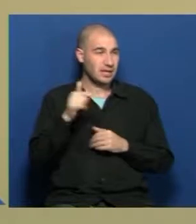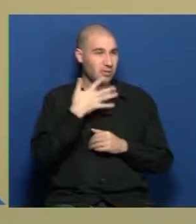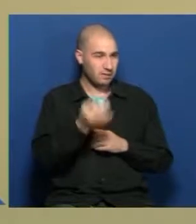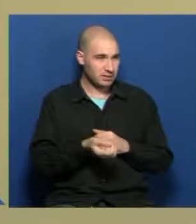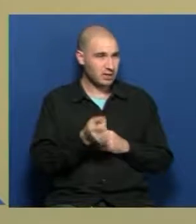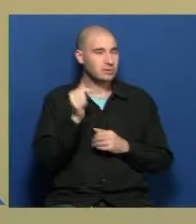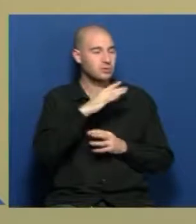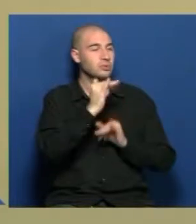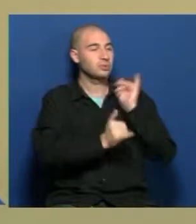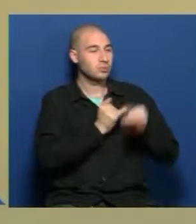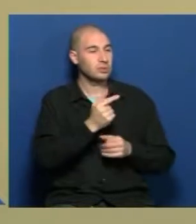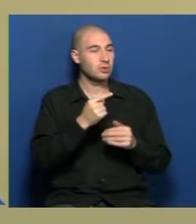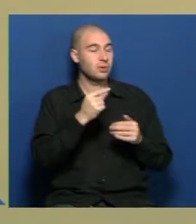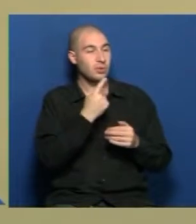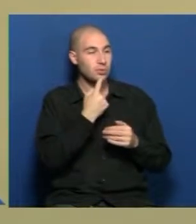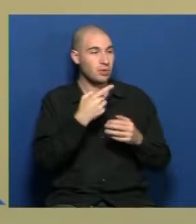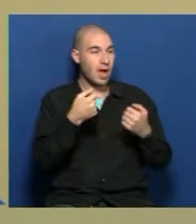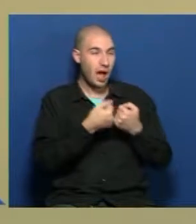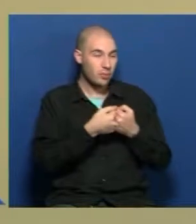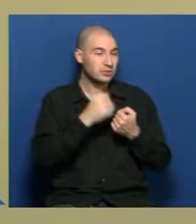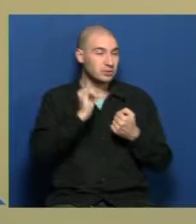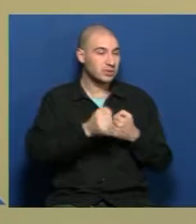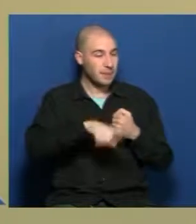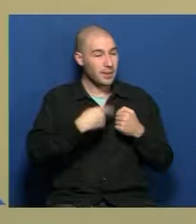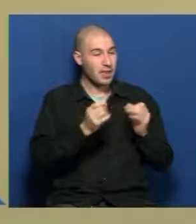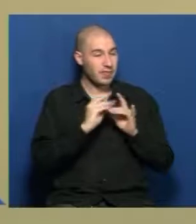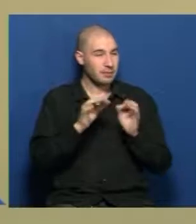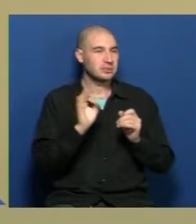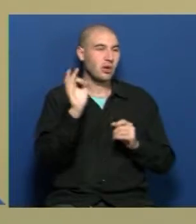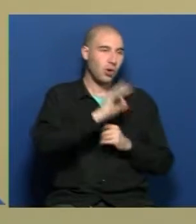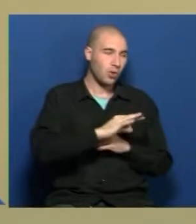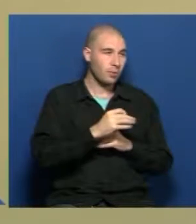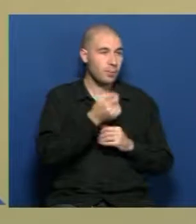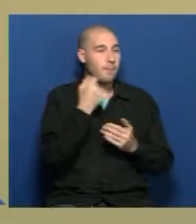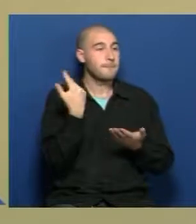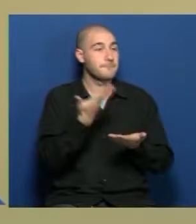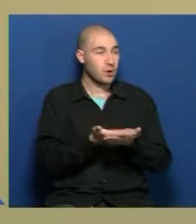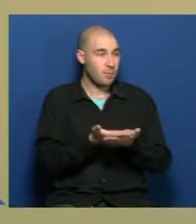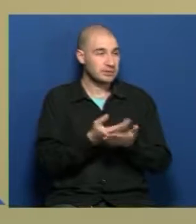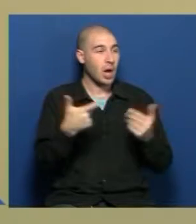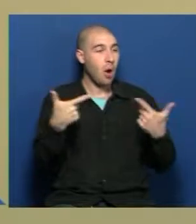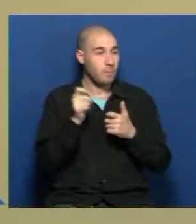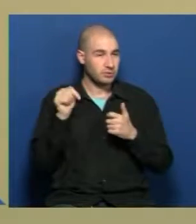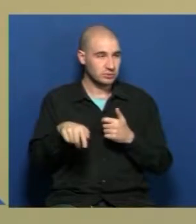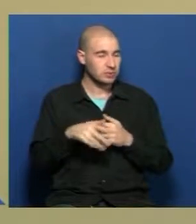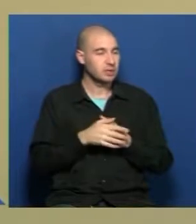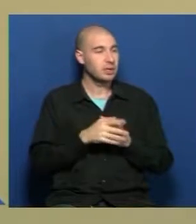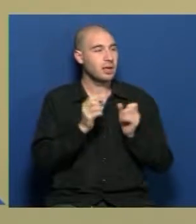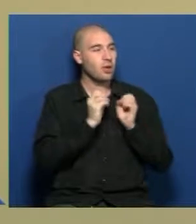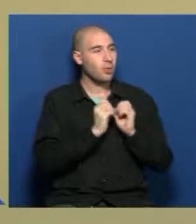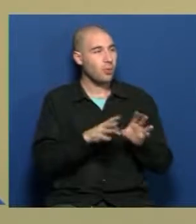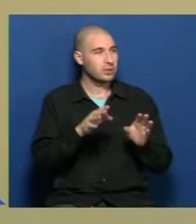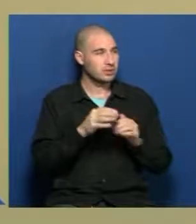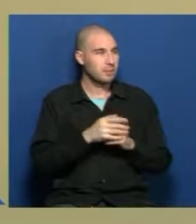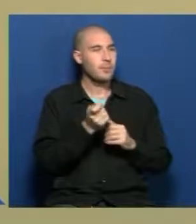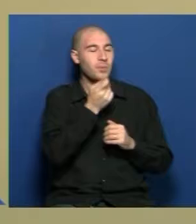¿Te lo traslado como puntos innegociables a la hora de mañana debatirlo o estas propuestas que ha hecho la oposición? Y arranco con,